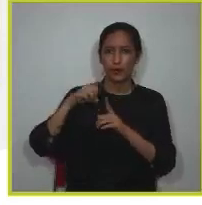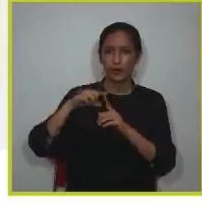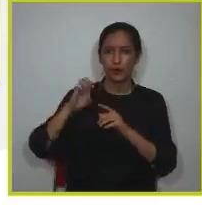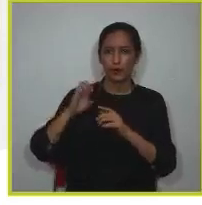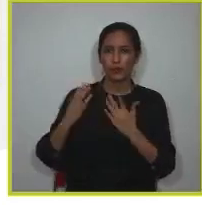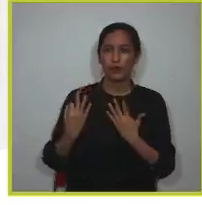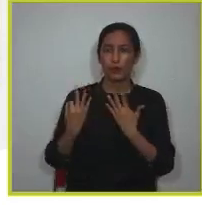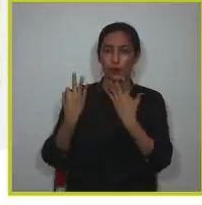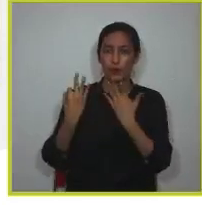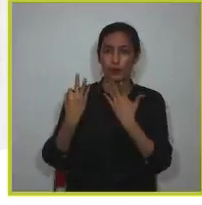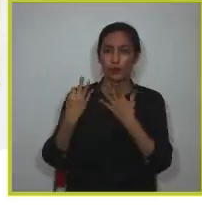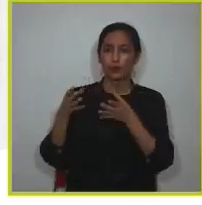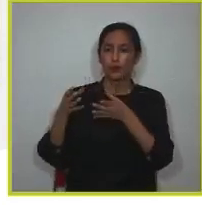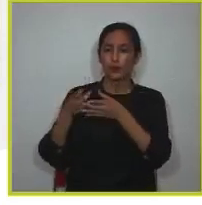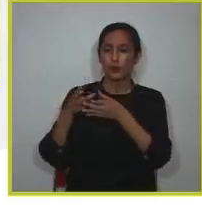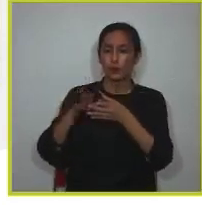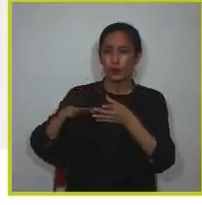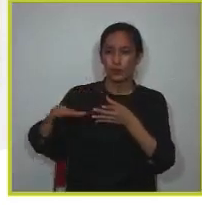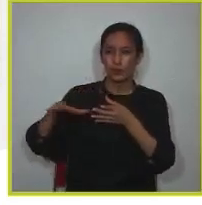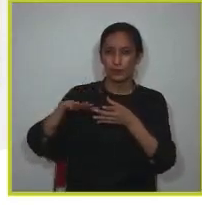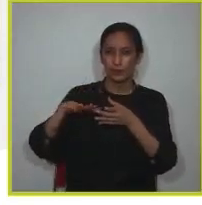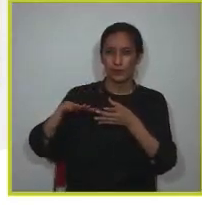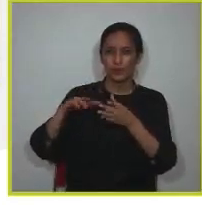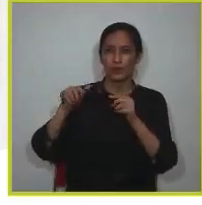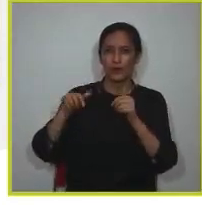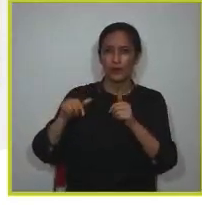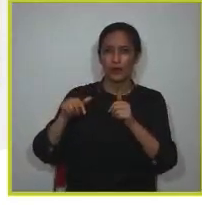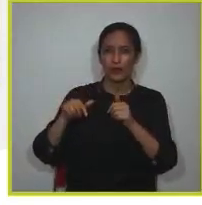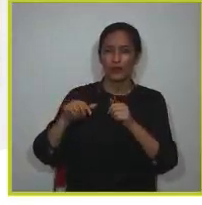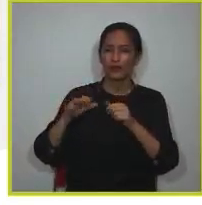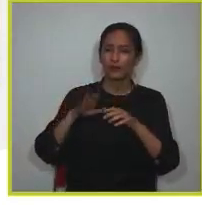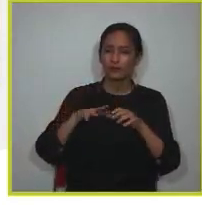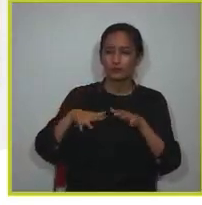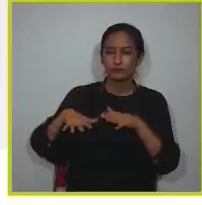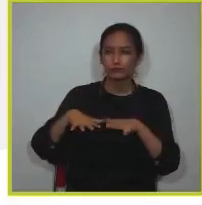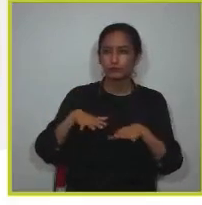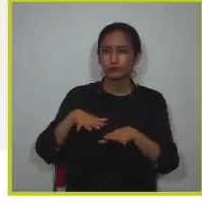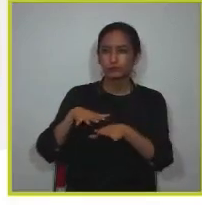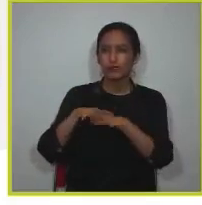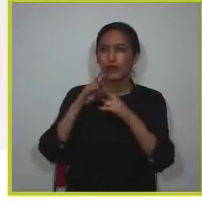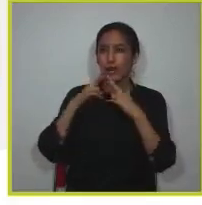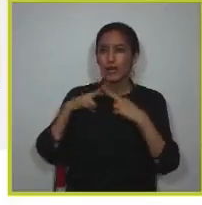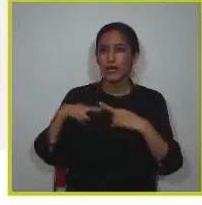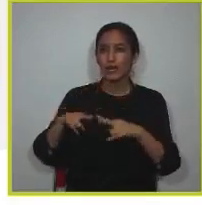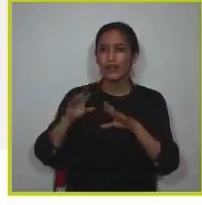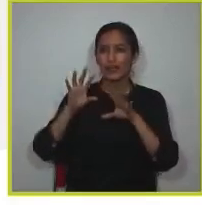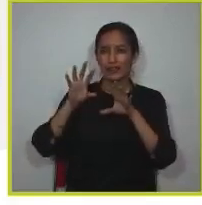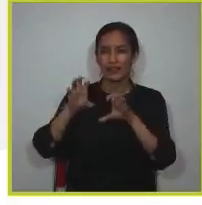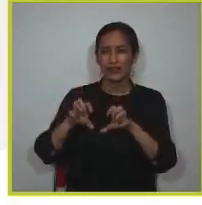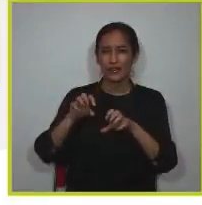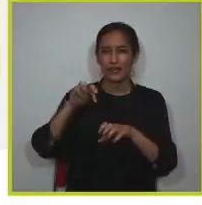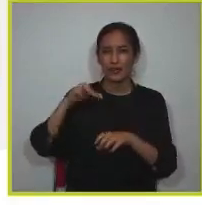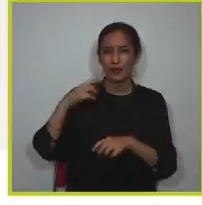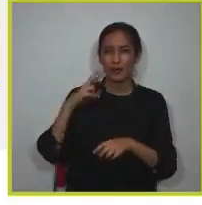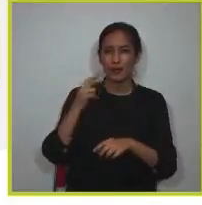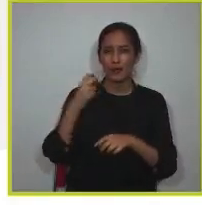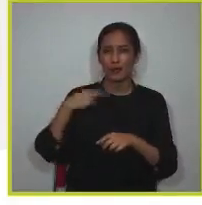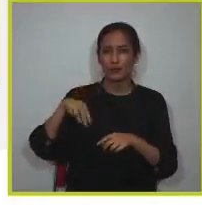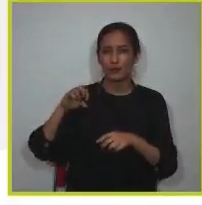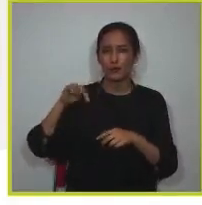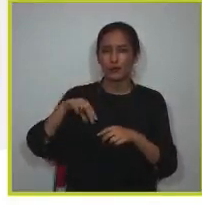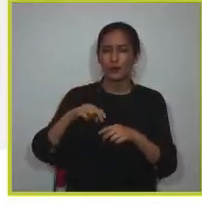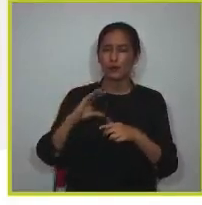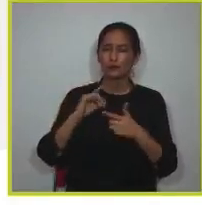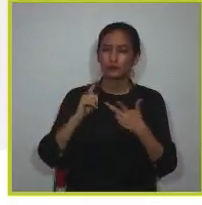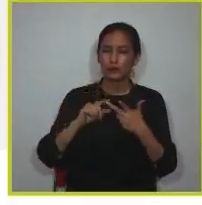una un territorio que abarca cuencas de los ríos tigre marañón corrientes y